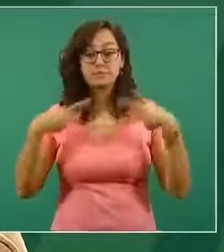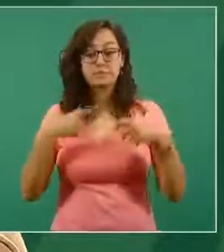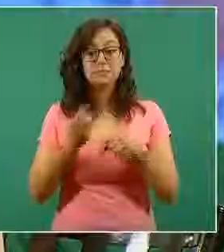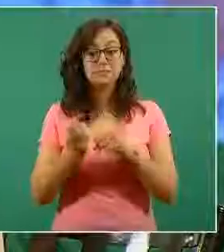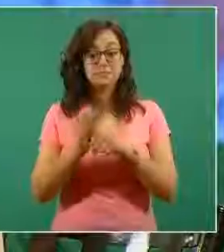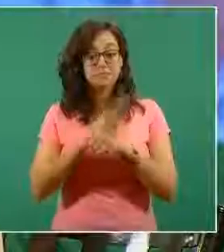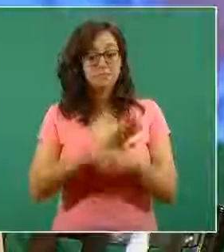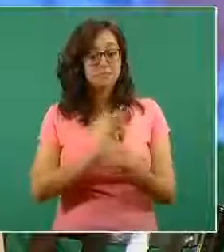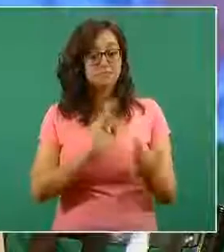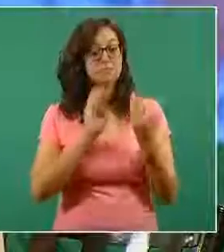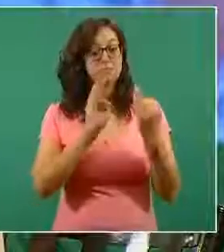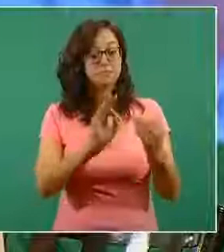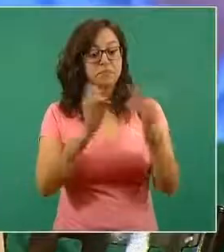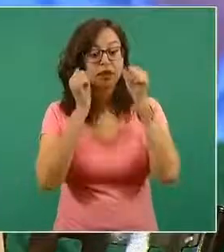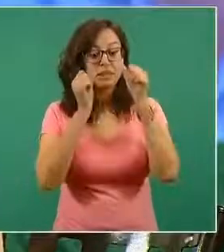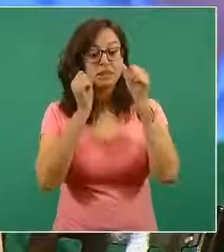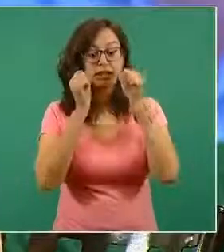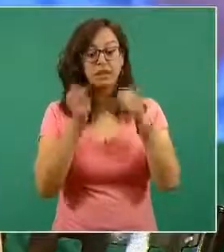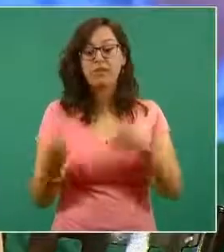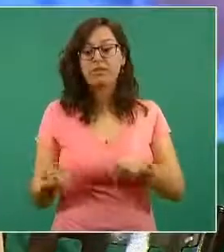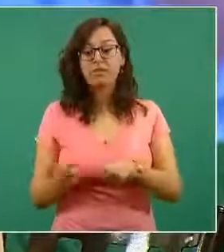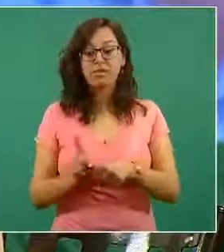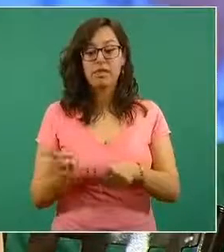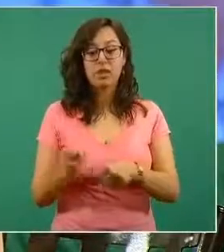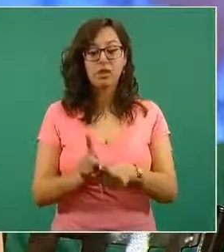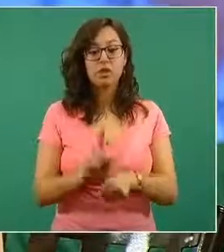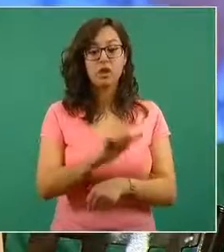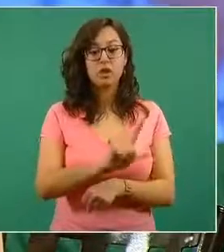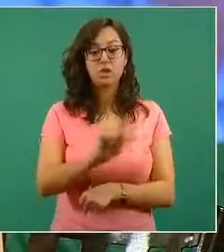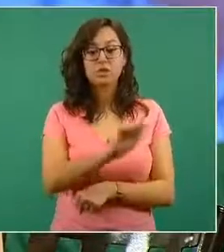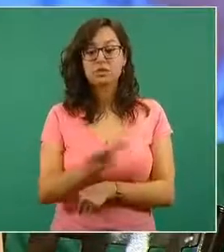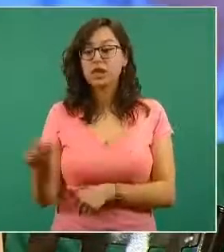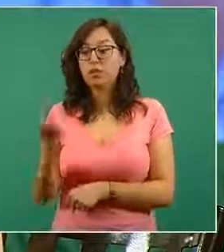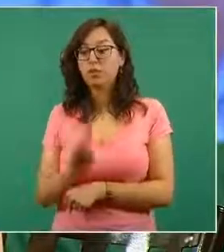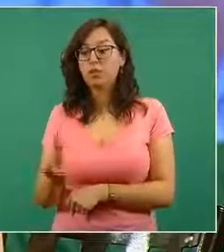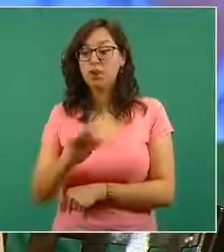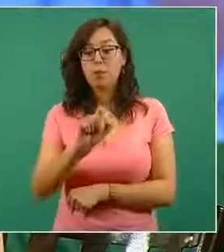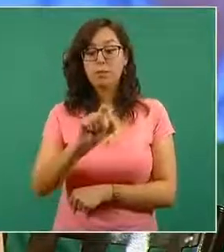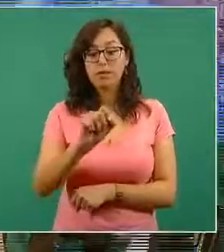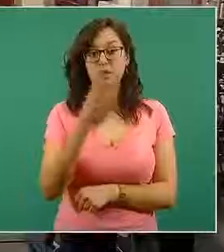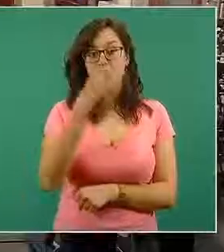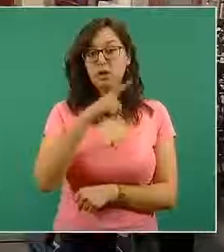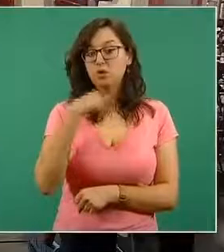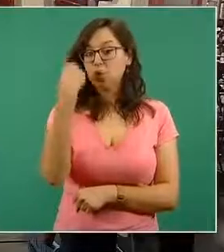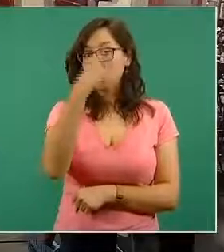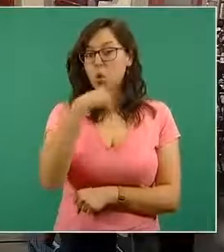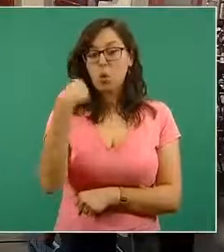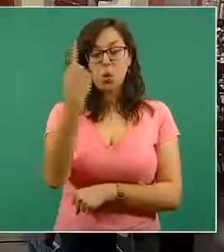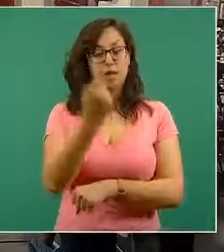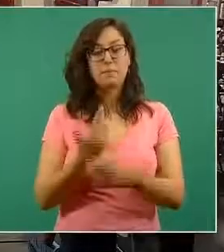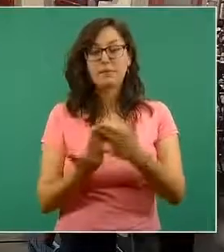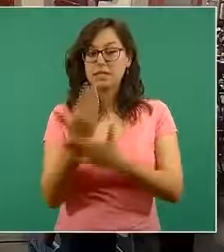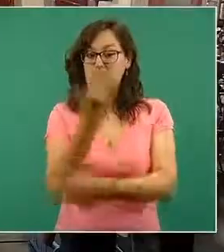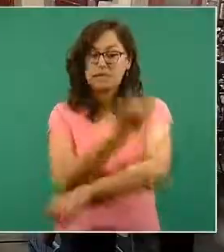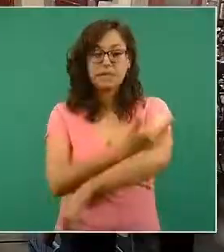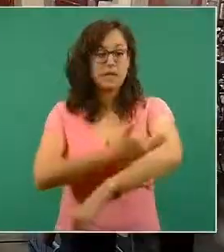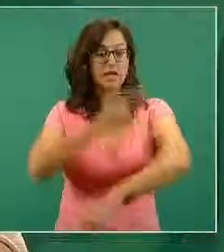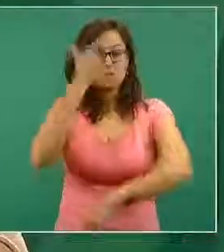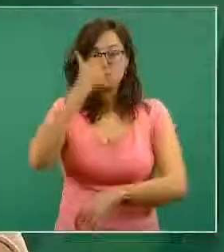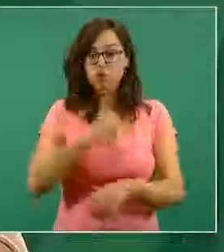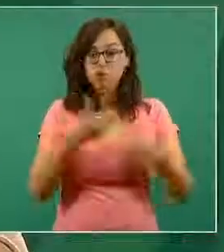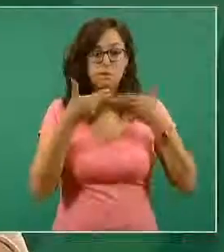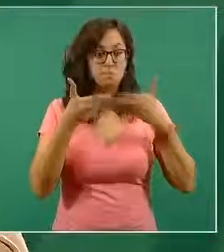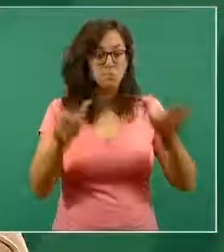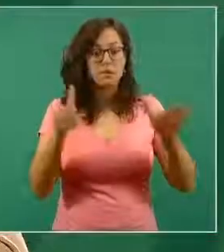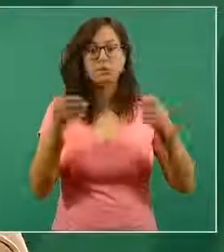trabajando día con día, de lunes a domingo, 24 horas al día, con todos los turnos abiertos. Y a pesar